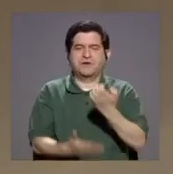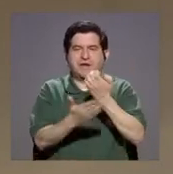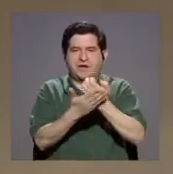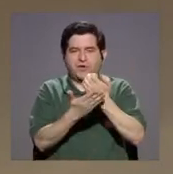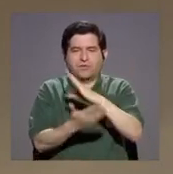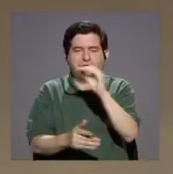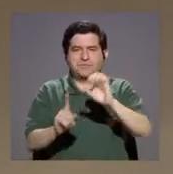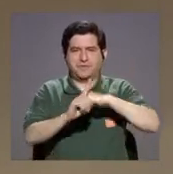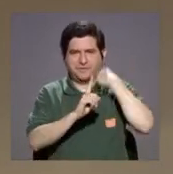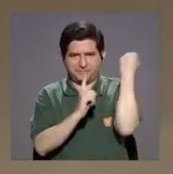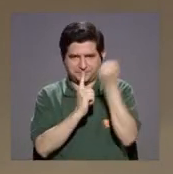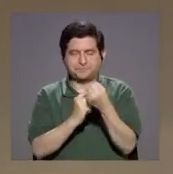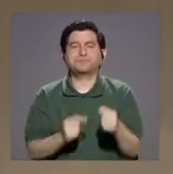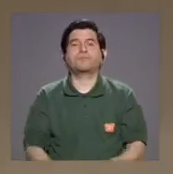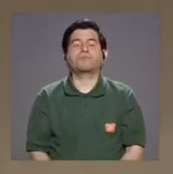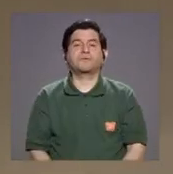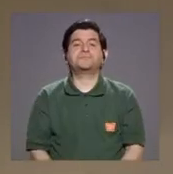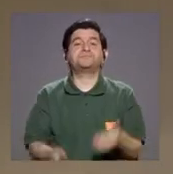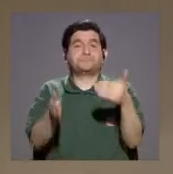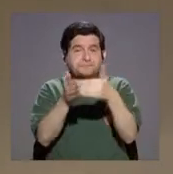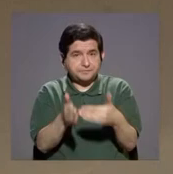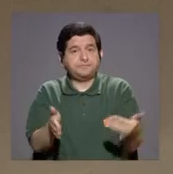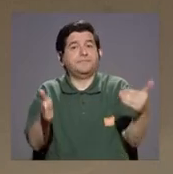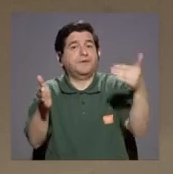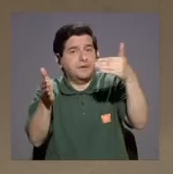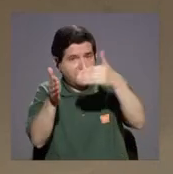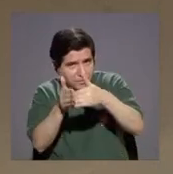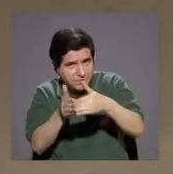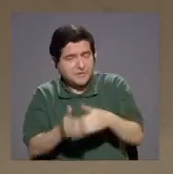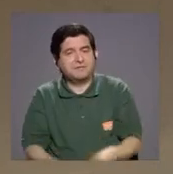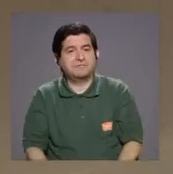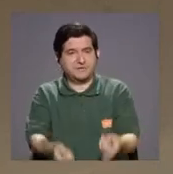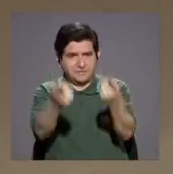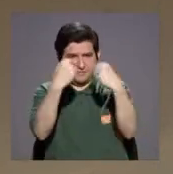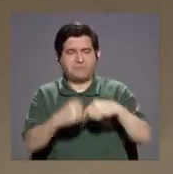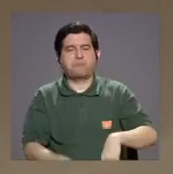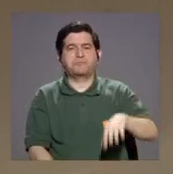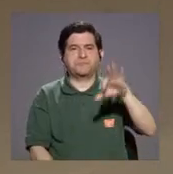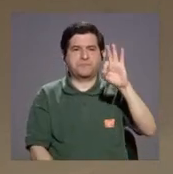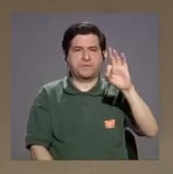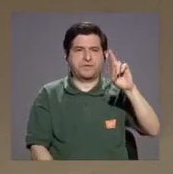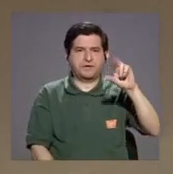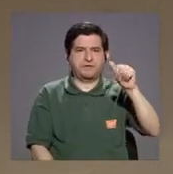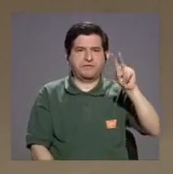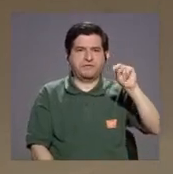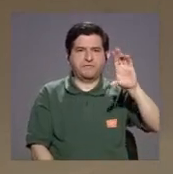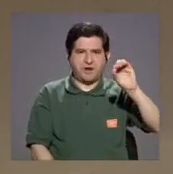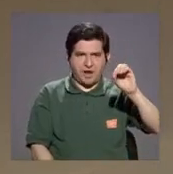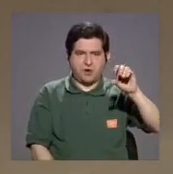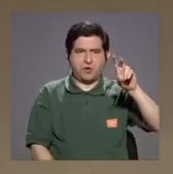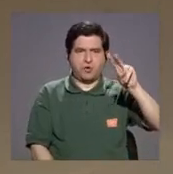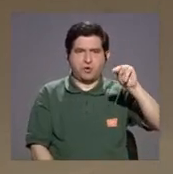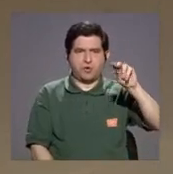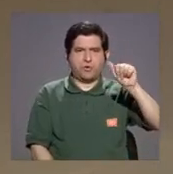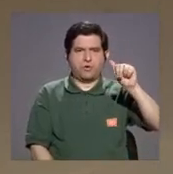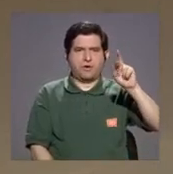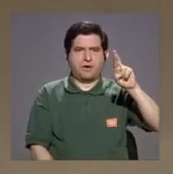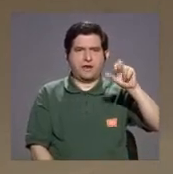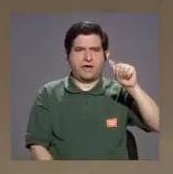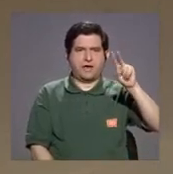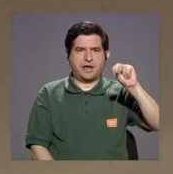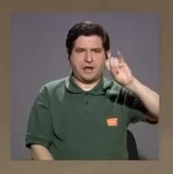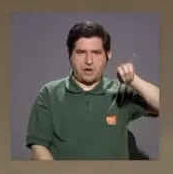sociedad y volvemos a tener un franco naranjo en este programa